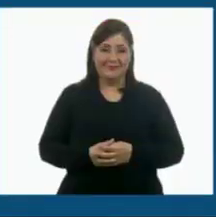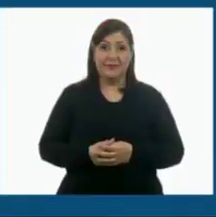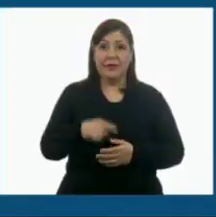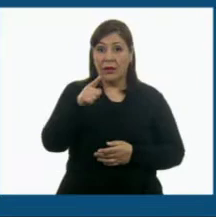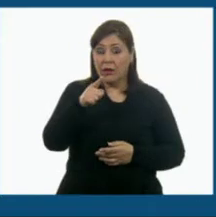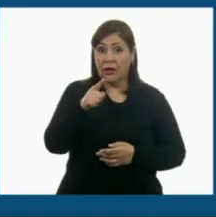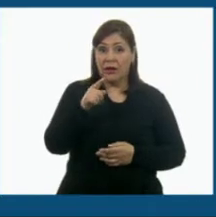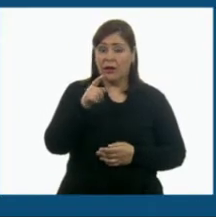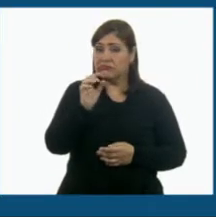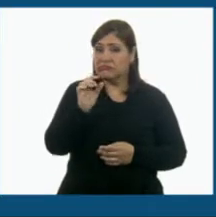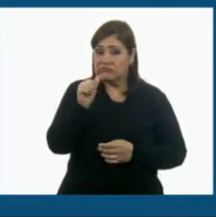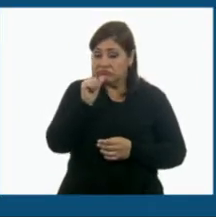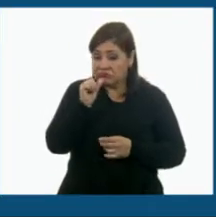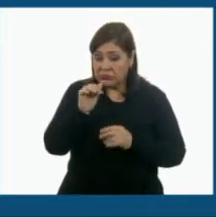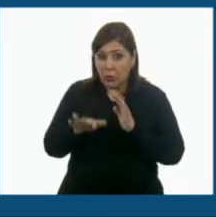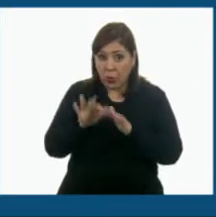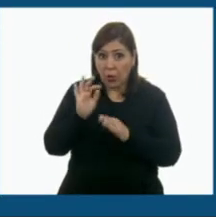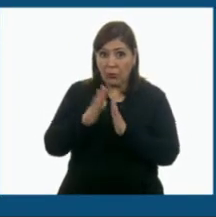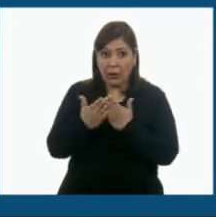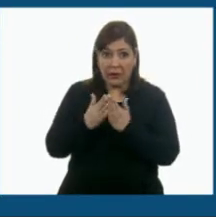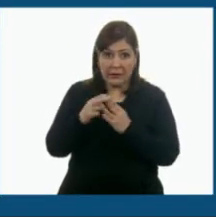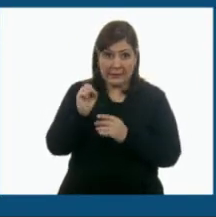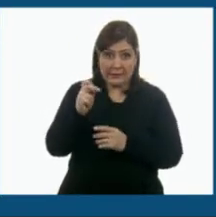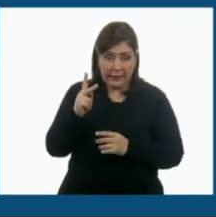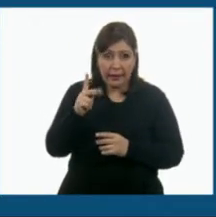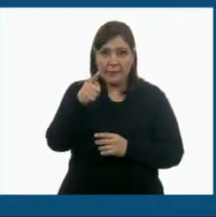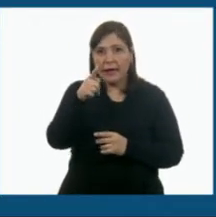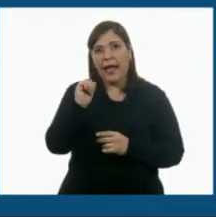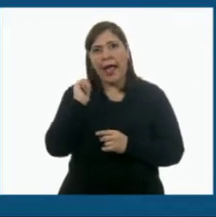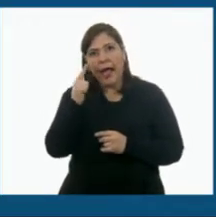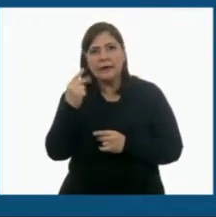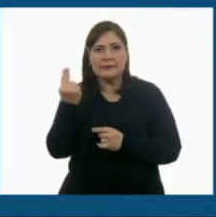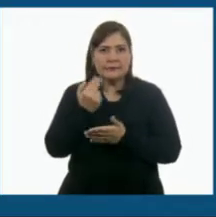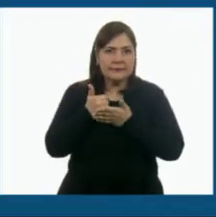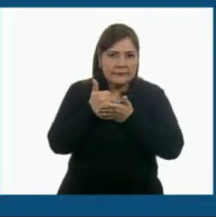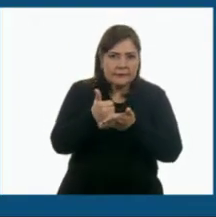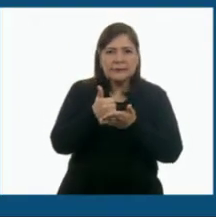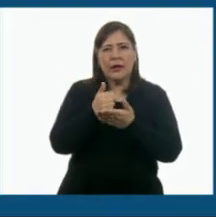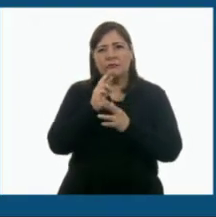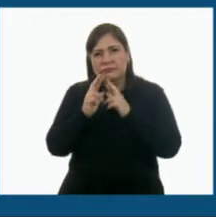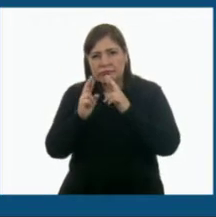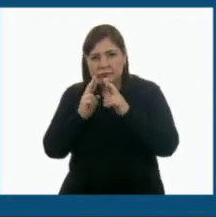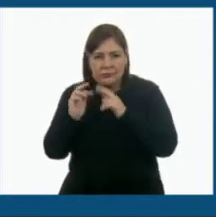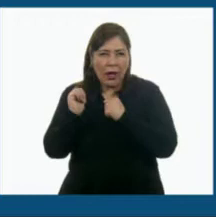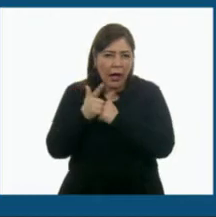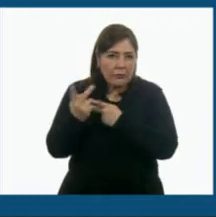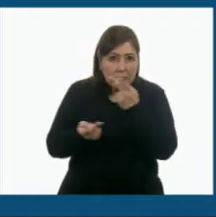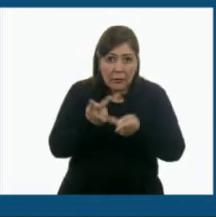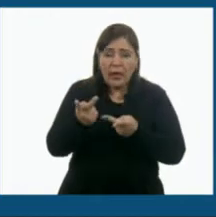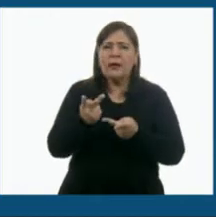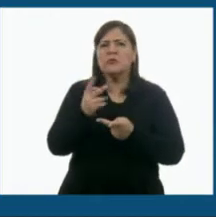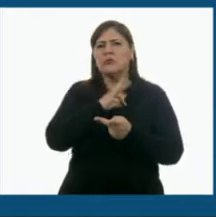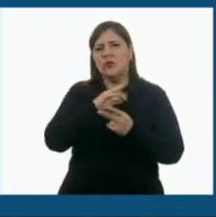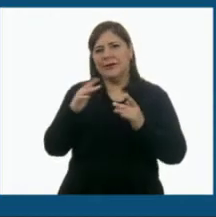Si no tienes el libro de texto o necesitas ayuda para responder las preguntas, contáctanos.